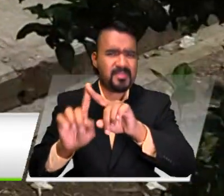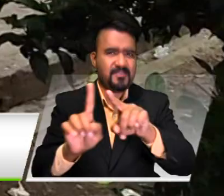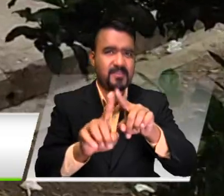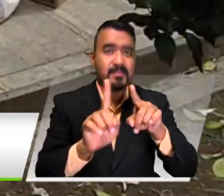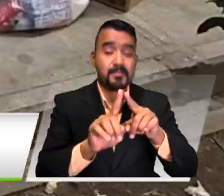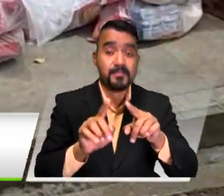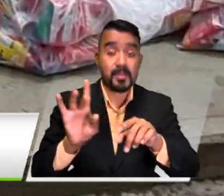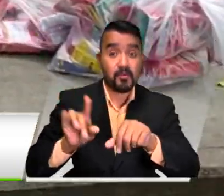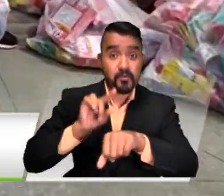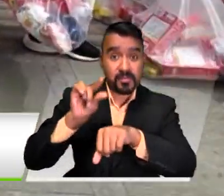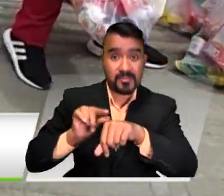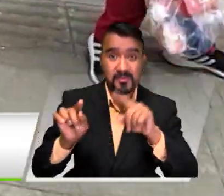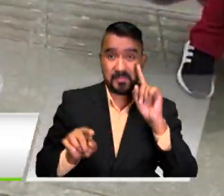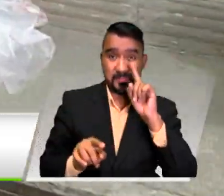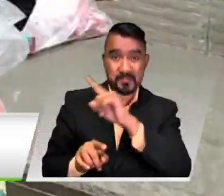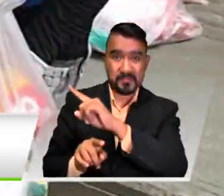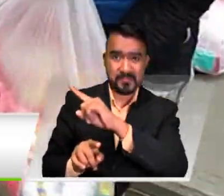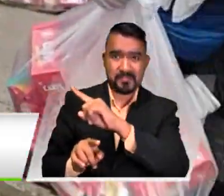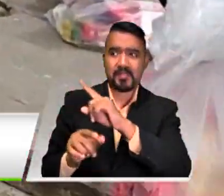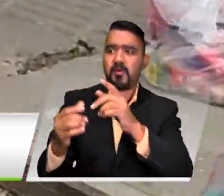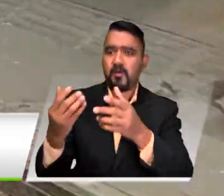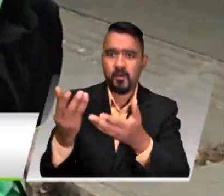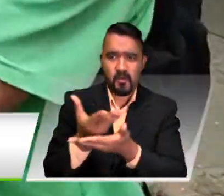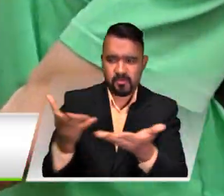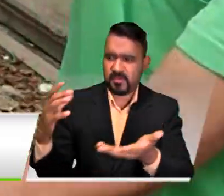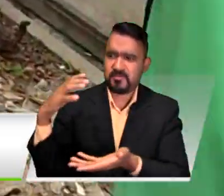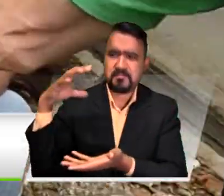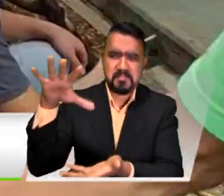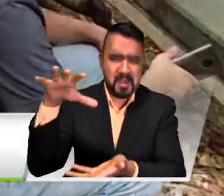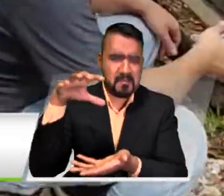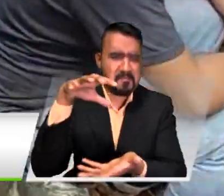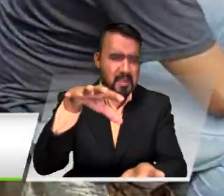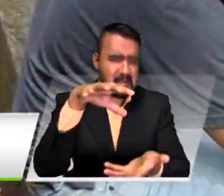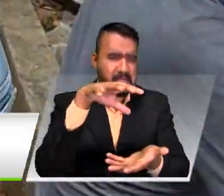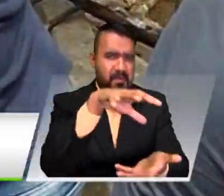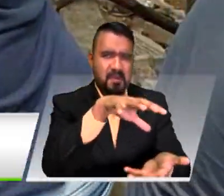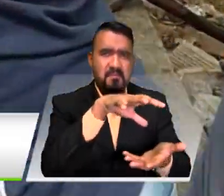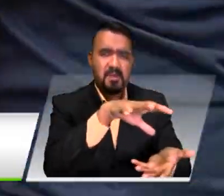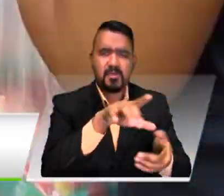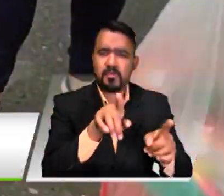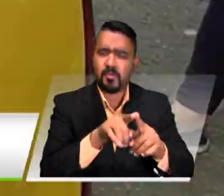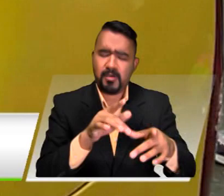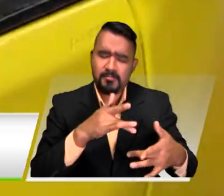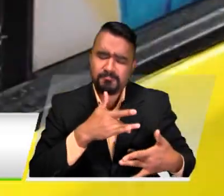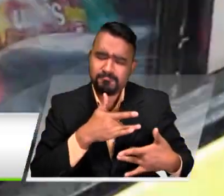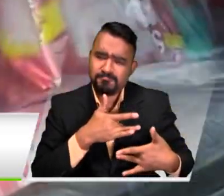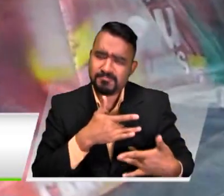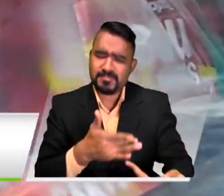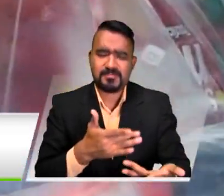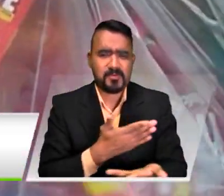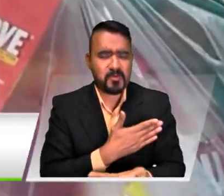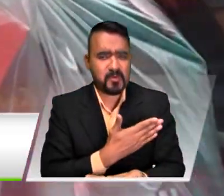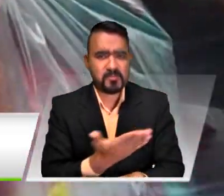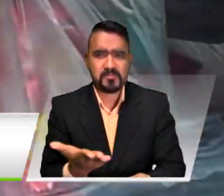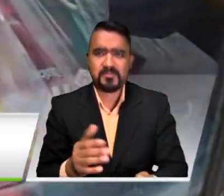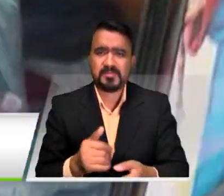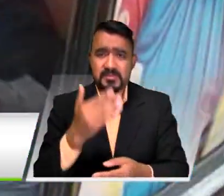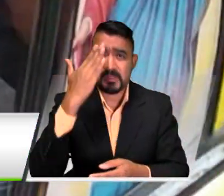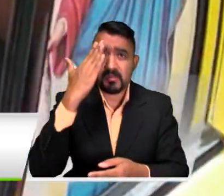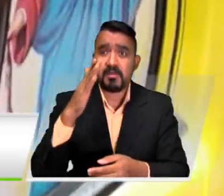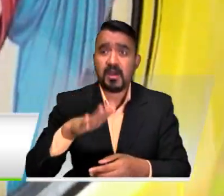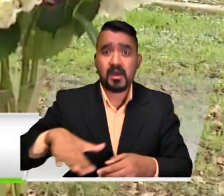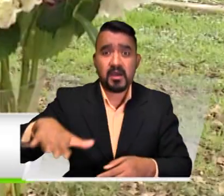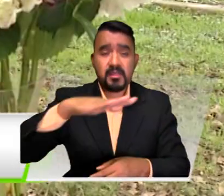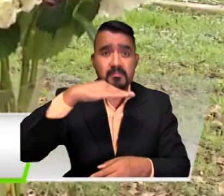impacta a diferentes grupos poblacionales sujetos a la vulnerabilidad, una labor social que se extiende a los rincones más alejados de